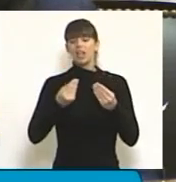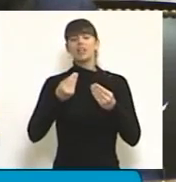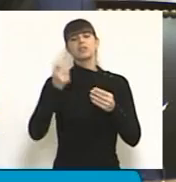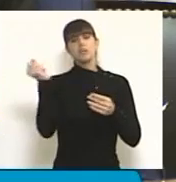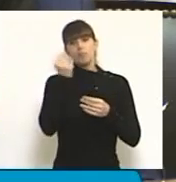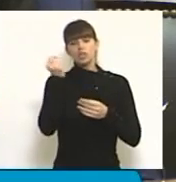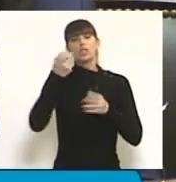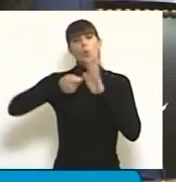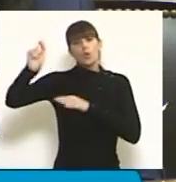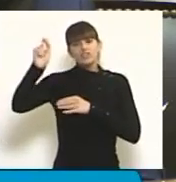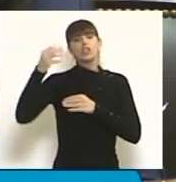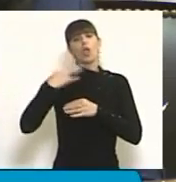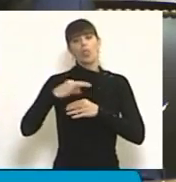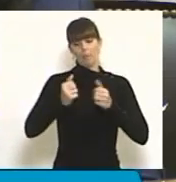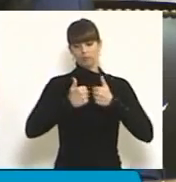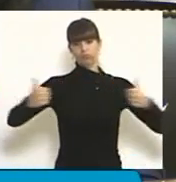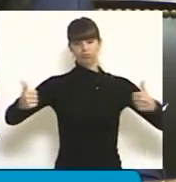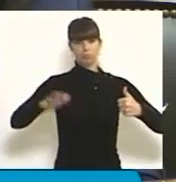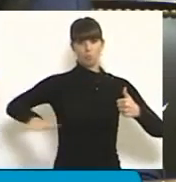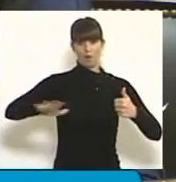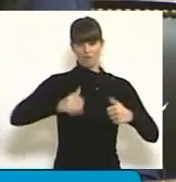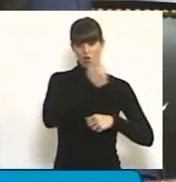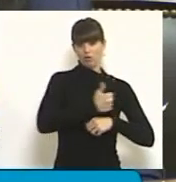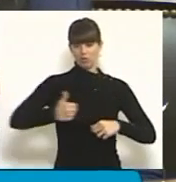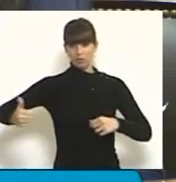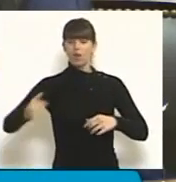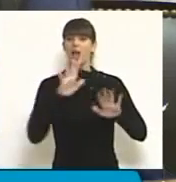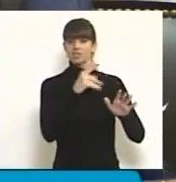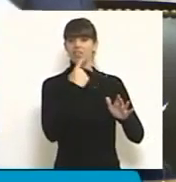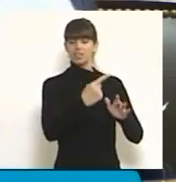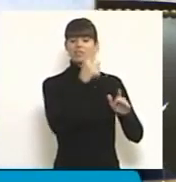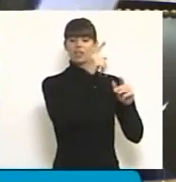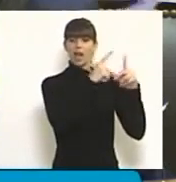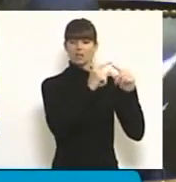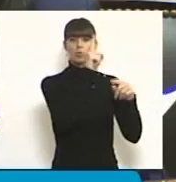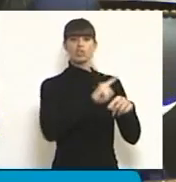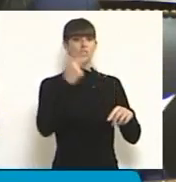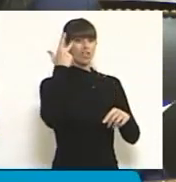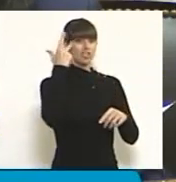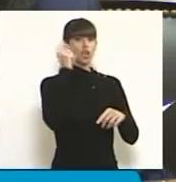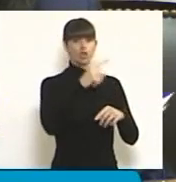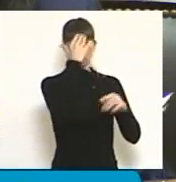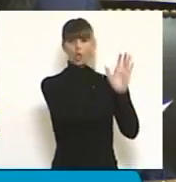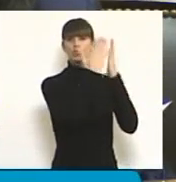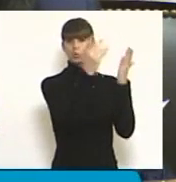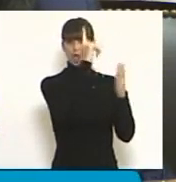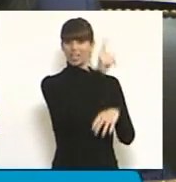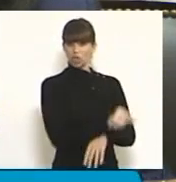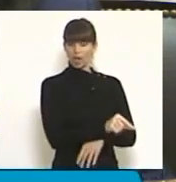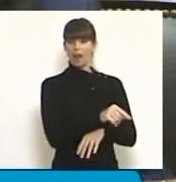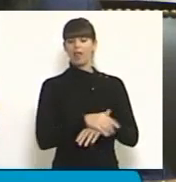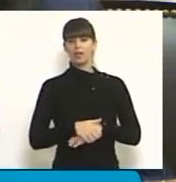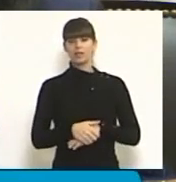jurados. Esto está previsto en el artículo 118 de la Constitución Nacional. En la